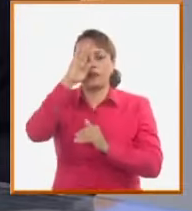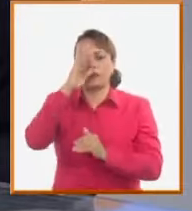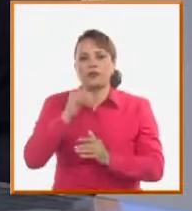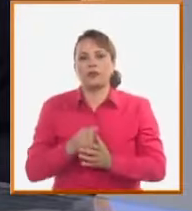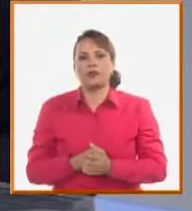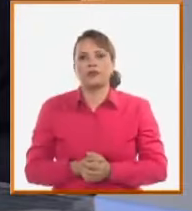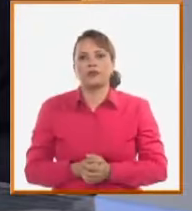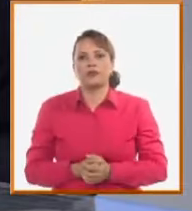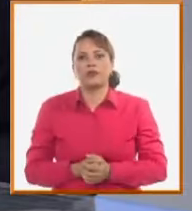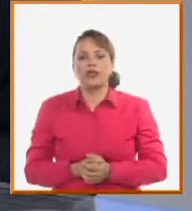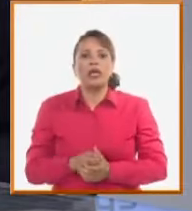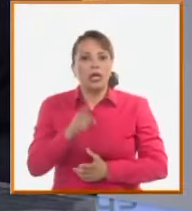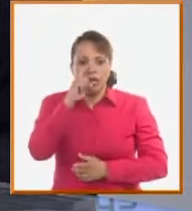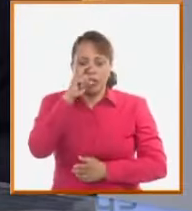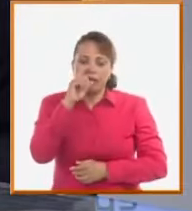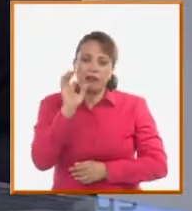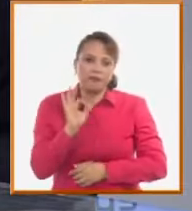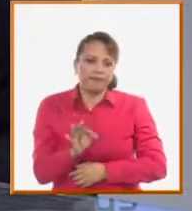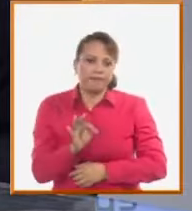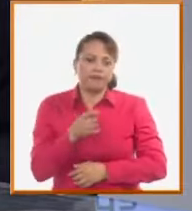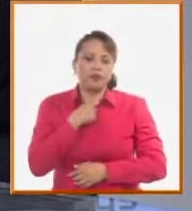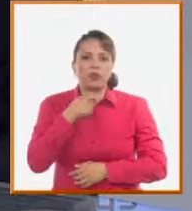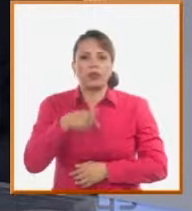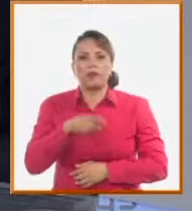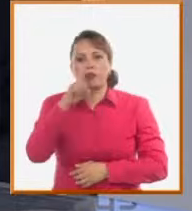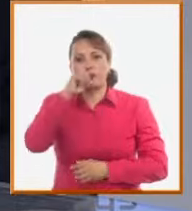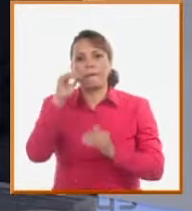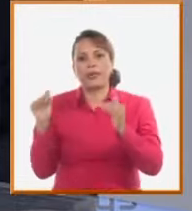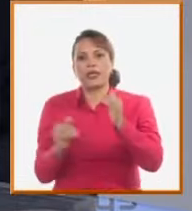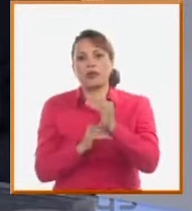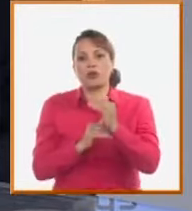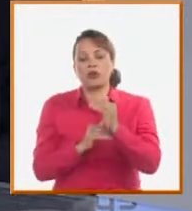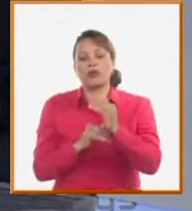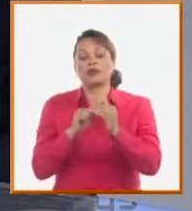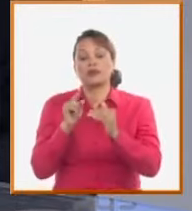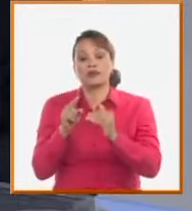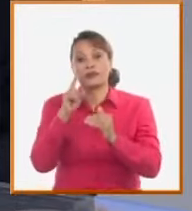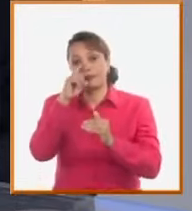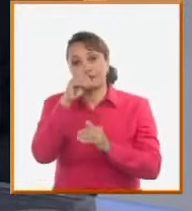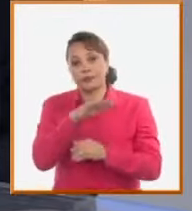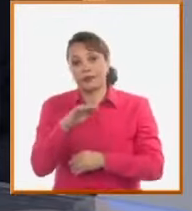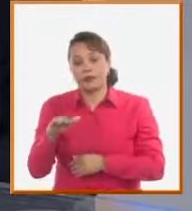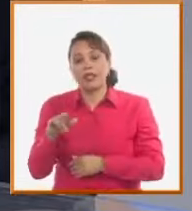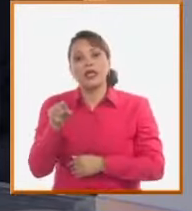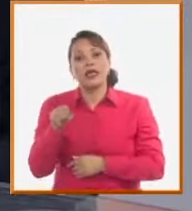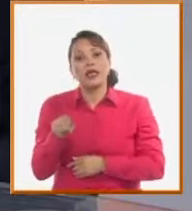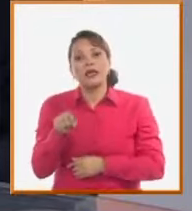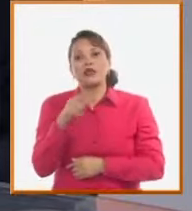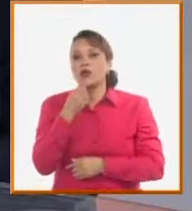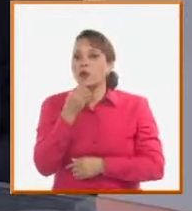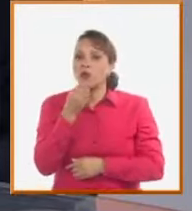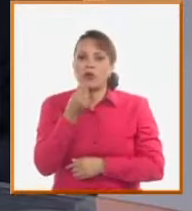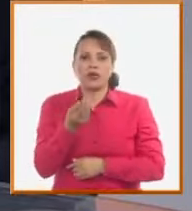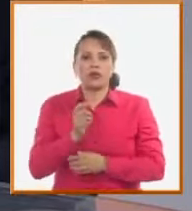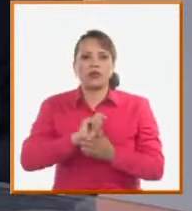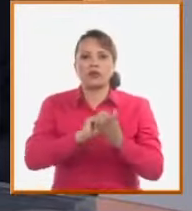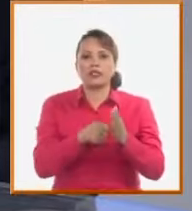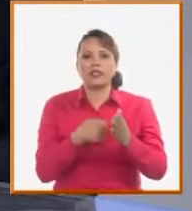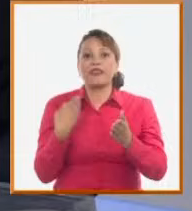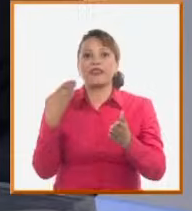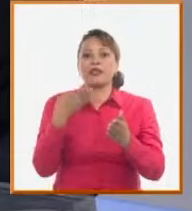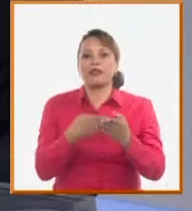Y esas son las edades. Ahora, en el caso de los menores de edad, está claro, por lo que he explicado, que no pueden contratar directamente el